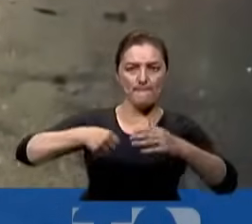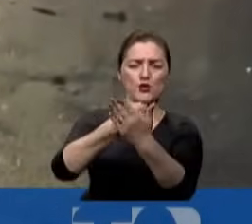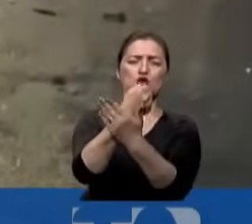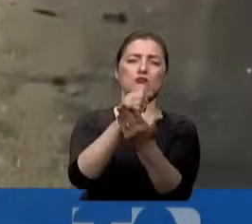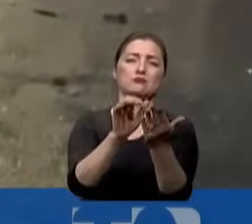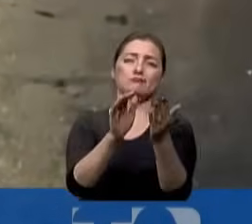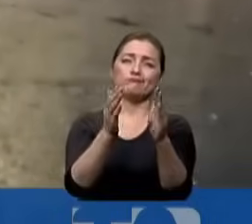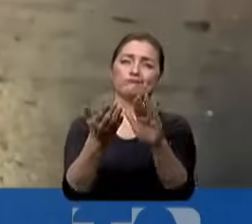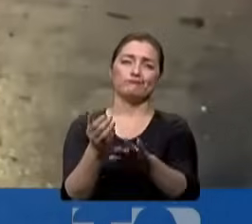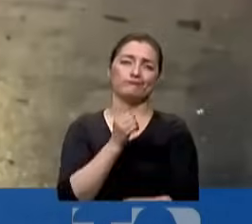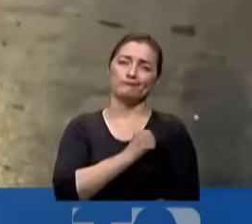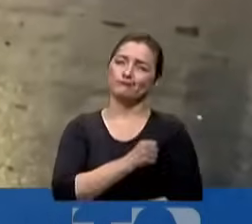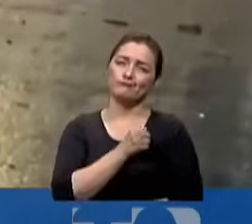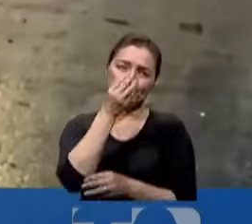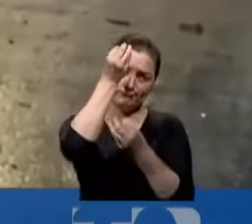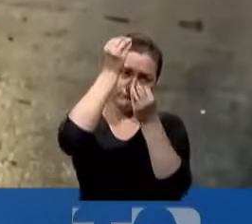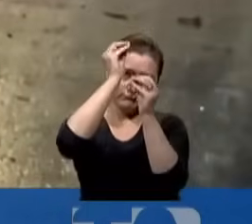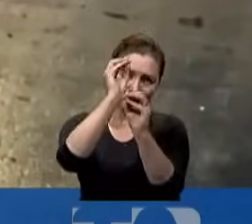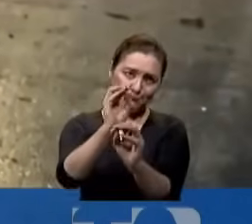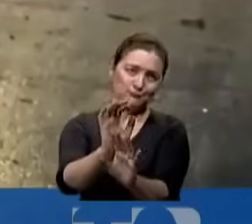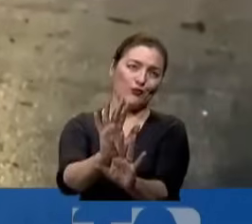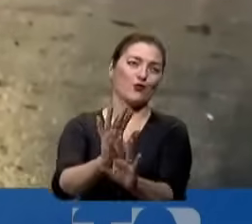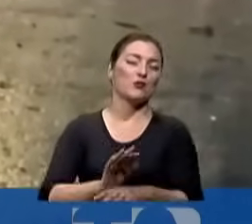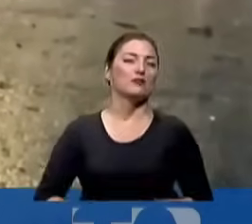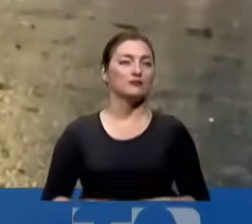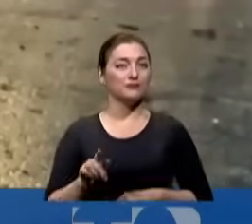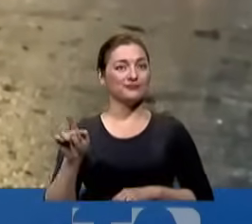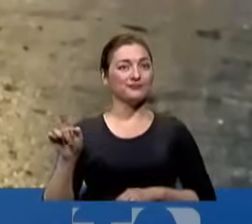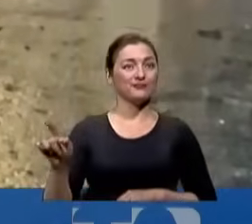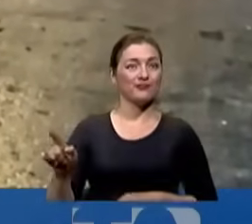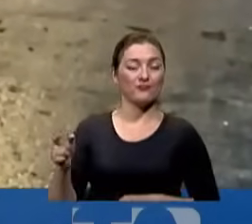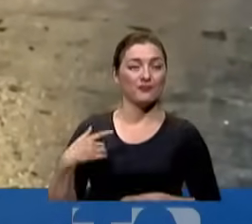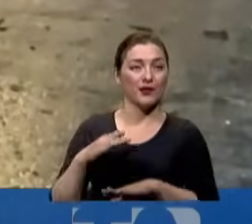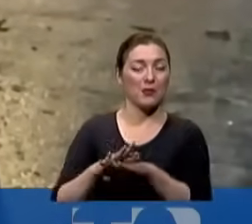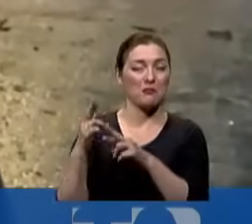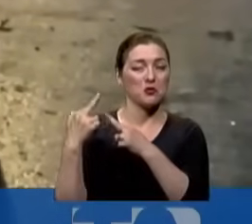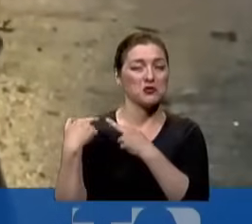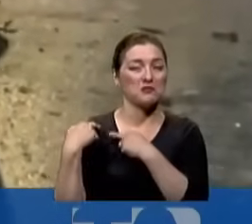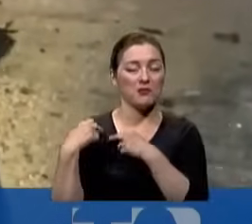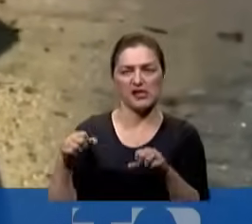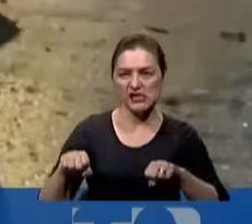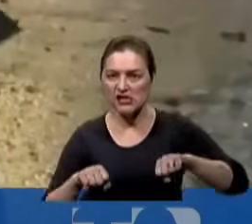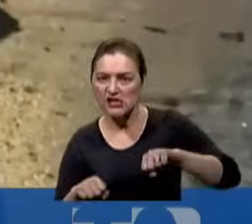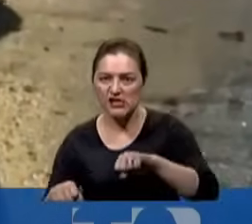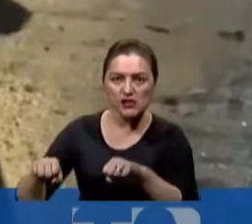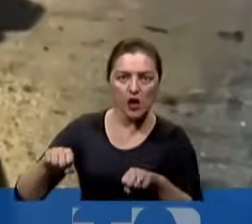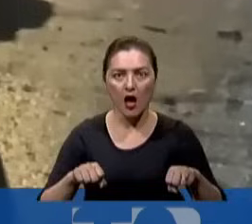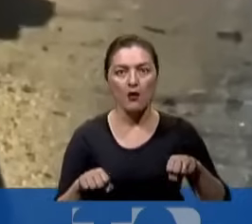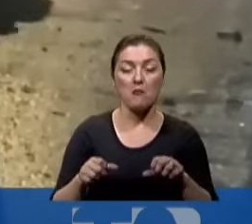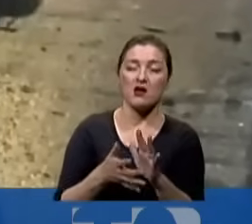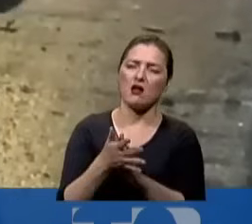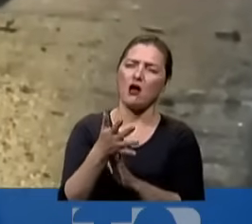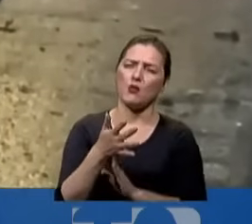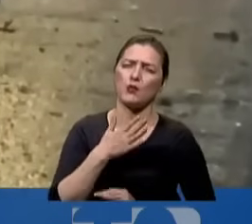en el accidente. Ya no hace mal tiempo en el lugar, la vía, tal vez la irresponsabilidad de las personas, siempre se invita a la ciudadanía que